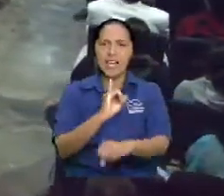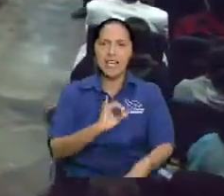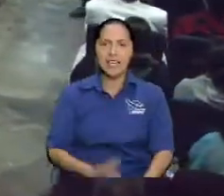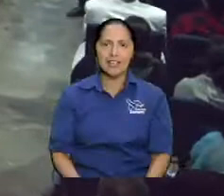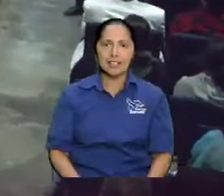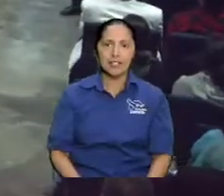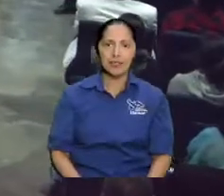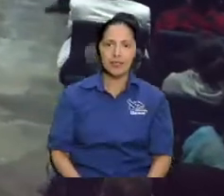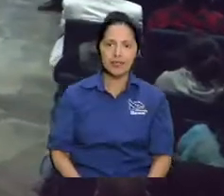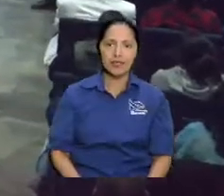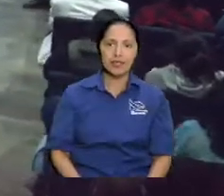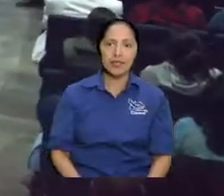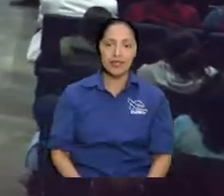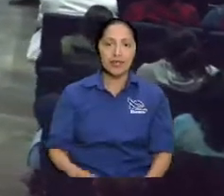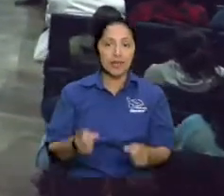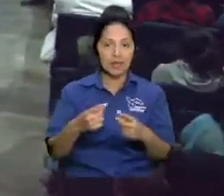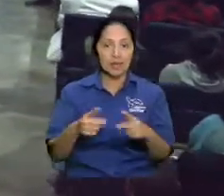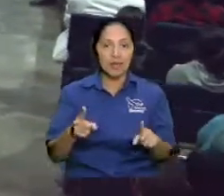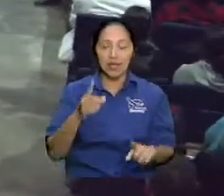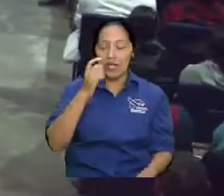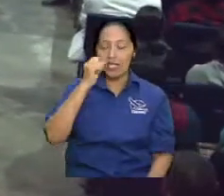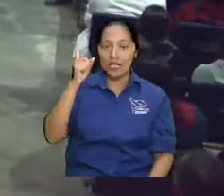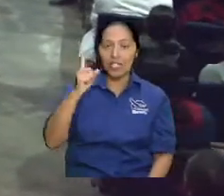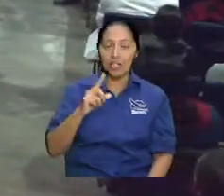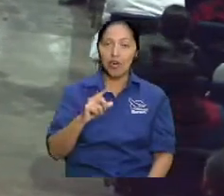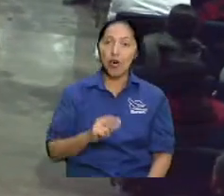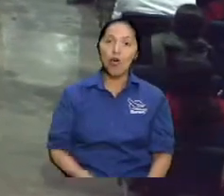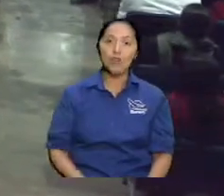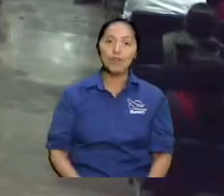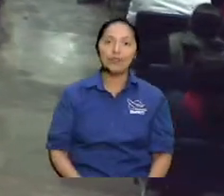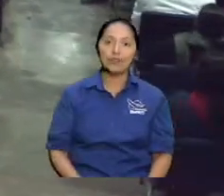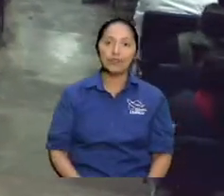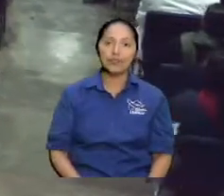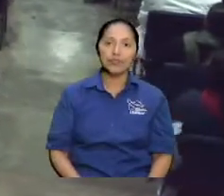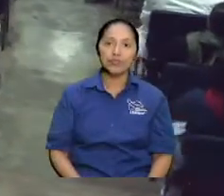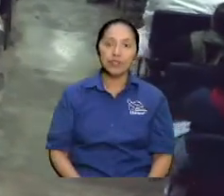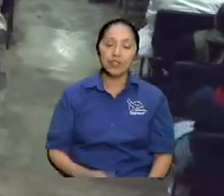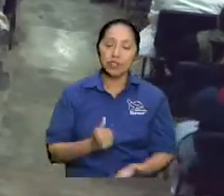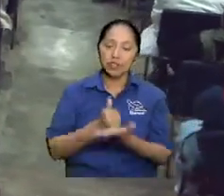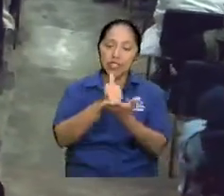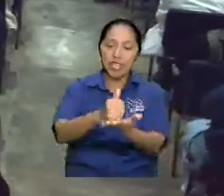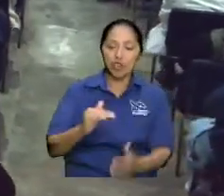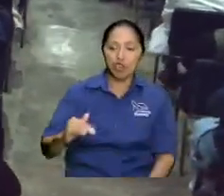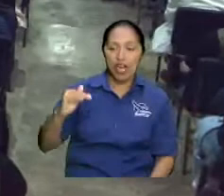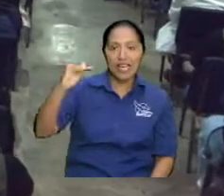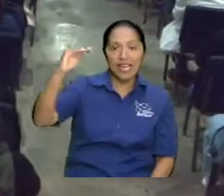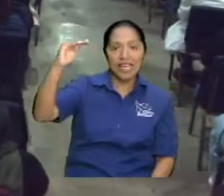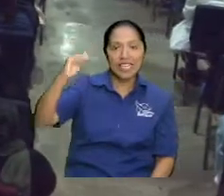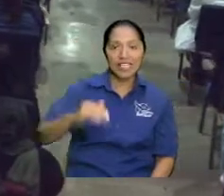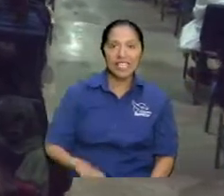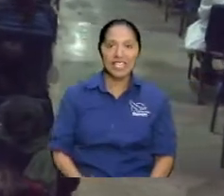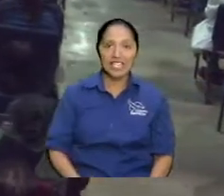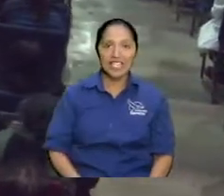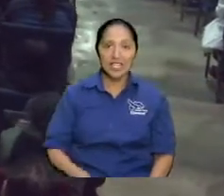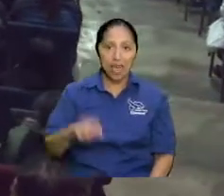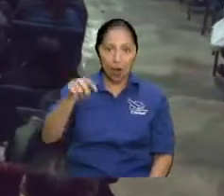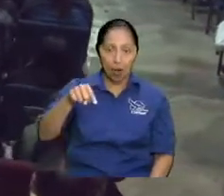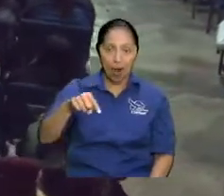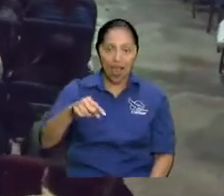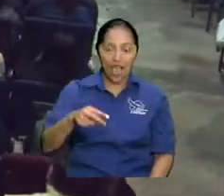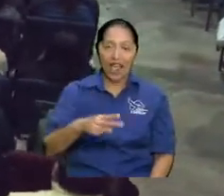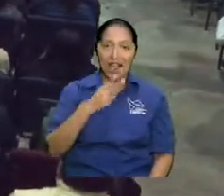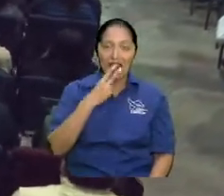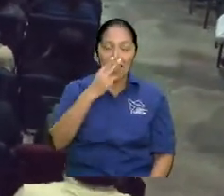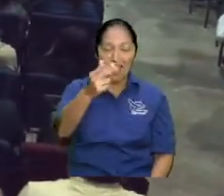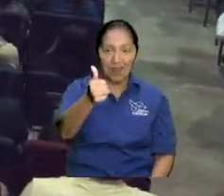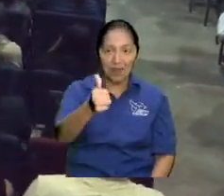chiricitos. El Señor permitió que crecieran y todo. Y la hermana, en ese momento, es la que no le hace falta nada. A ese mi cuate